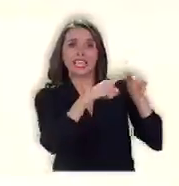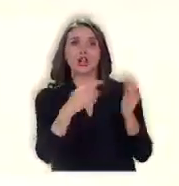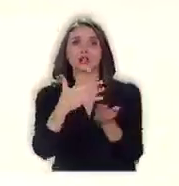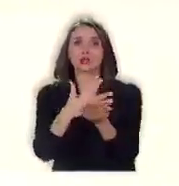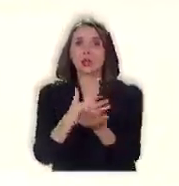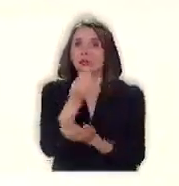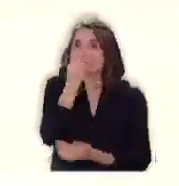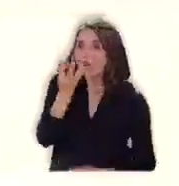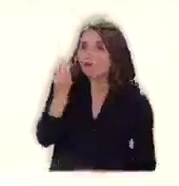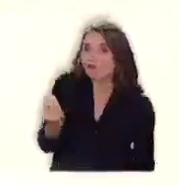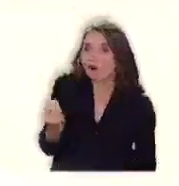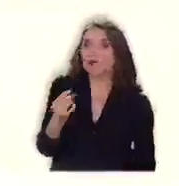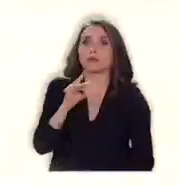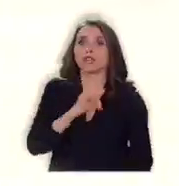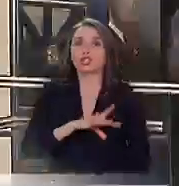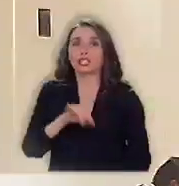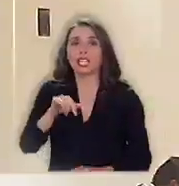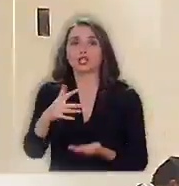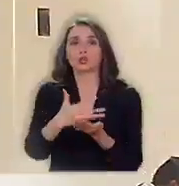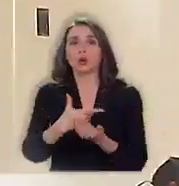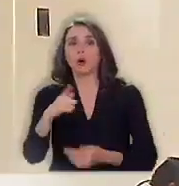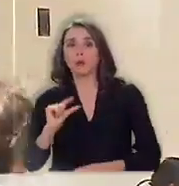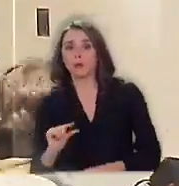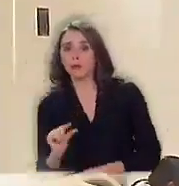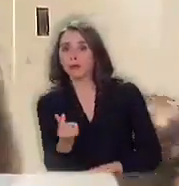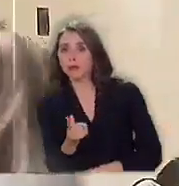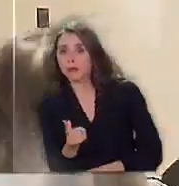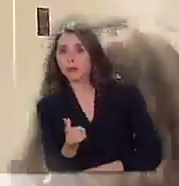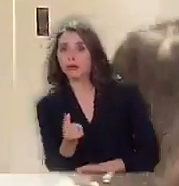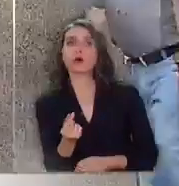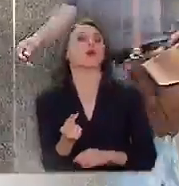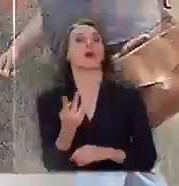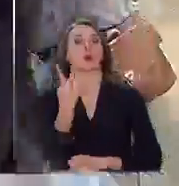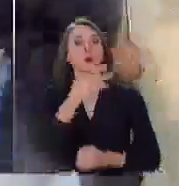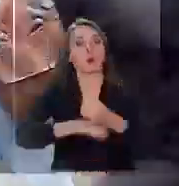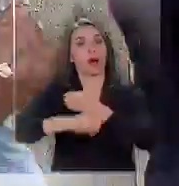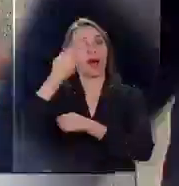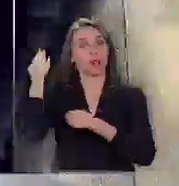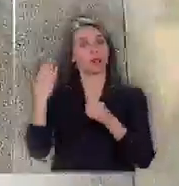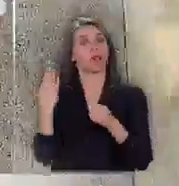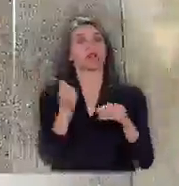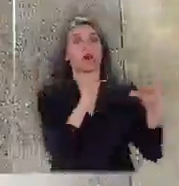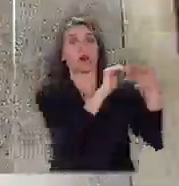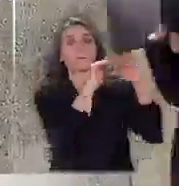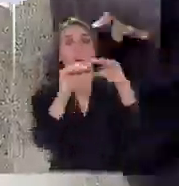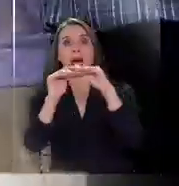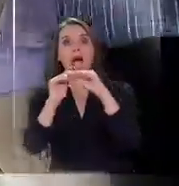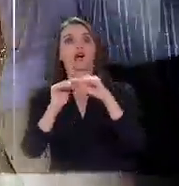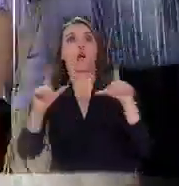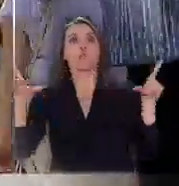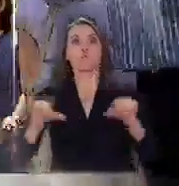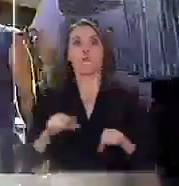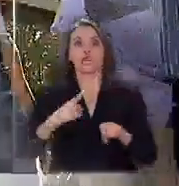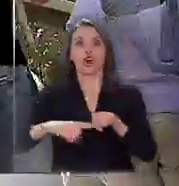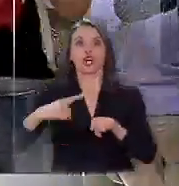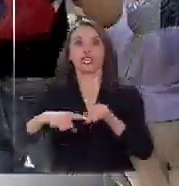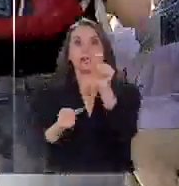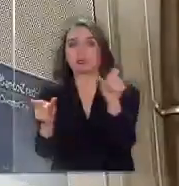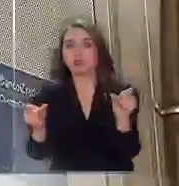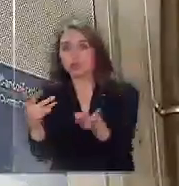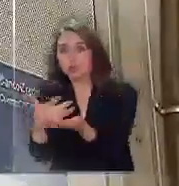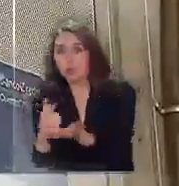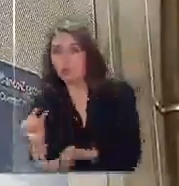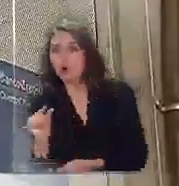bueno, pero lógicamente en este país los sueldos son pocos. Un fenómeno que se amplificó hace 4 años, la banca decidió restringir los créditos a personas de bajos